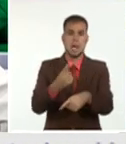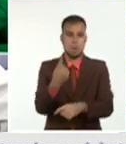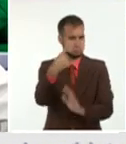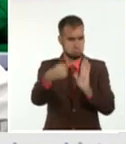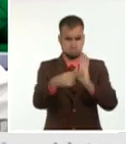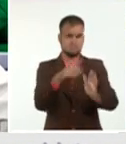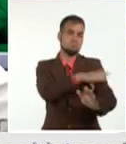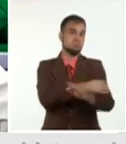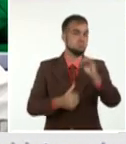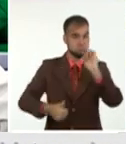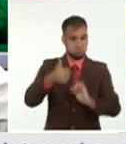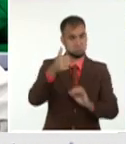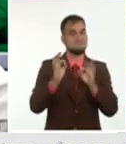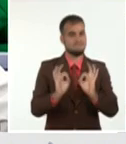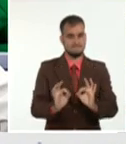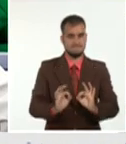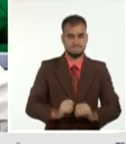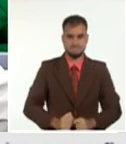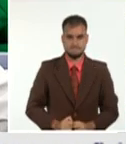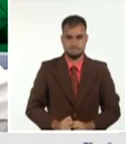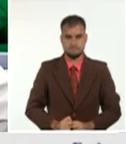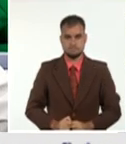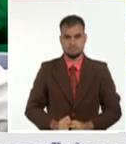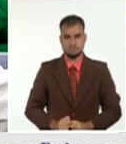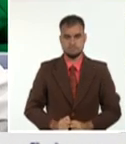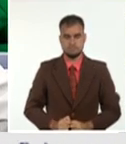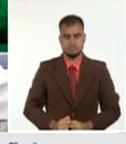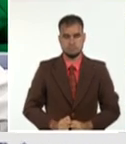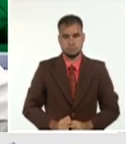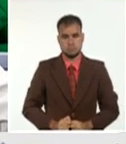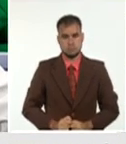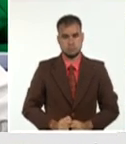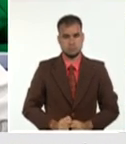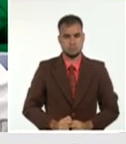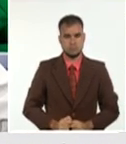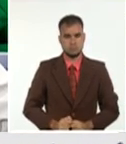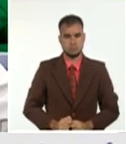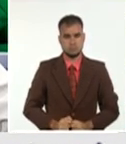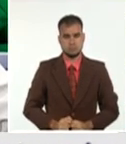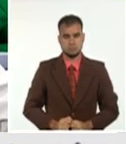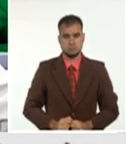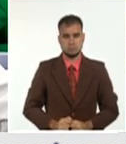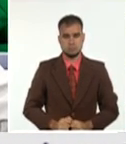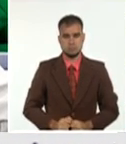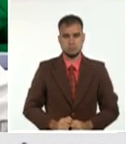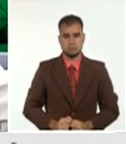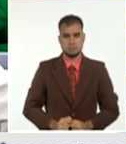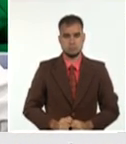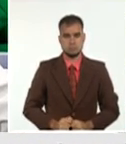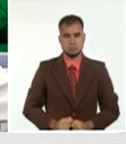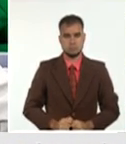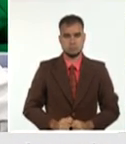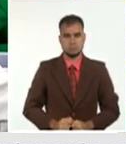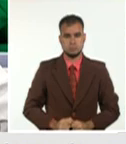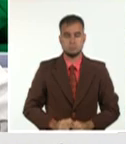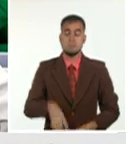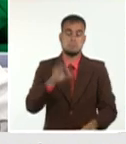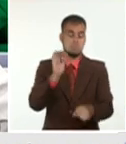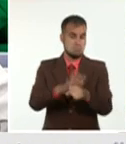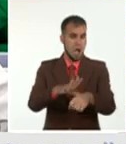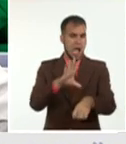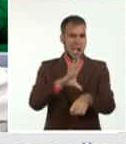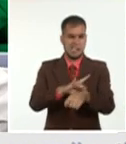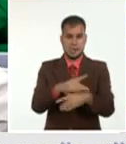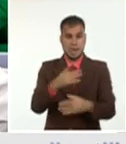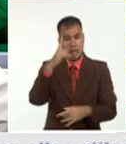comorbilidad que presentaba la paciente y que inicialmente presentó dolor de cabeza y cambio